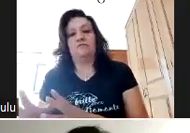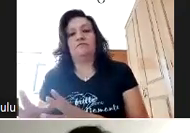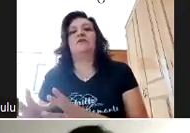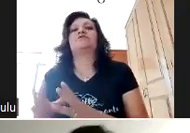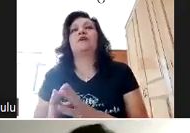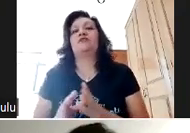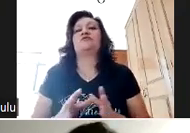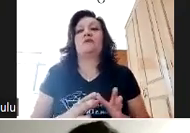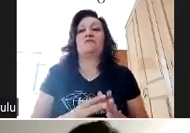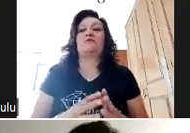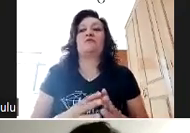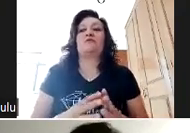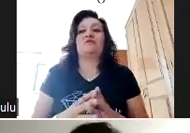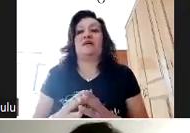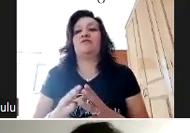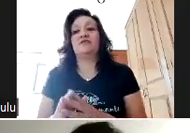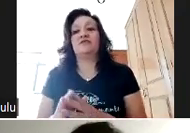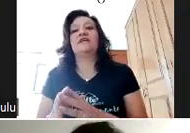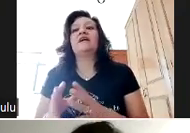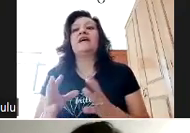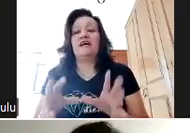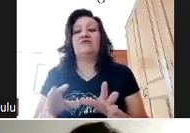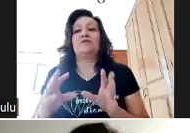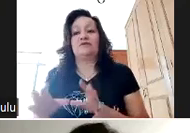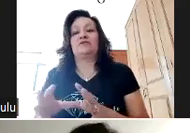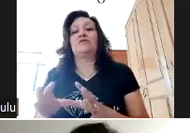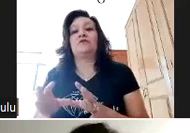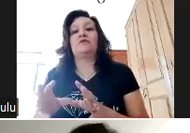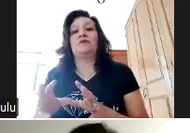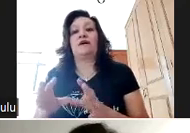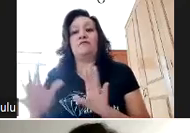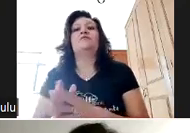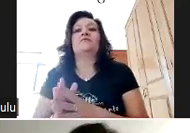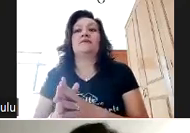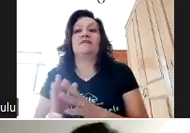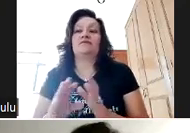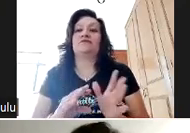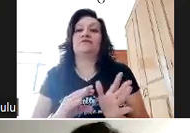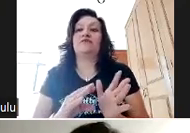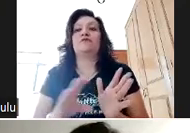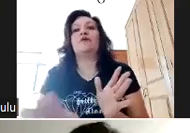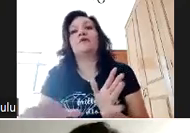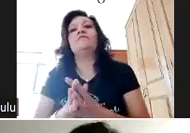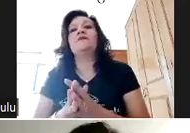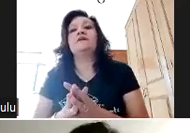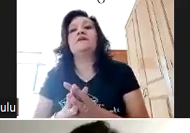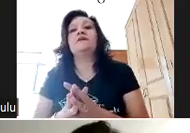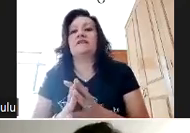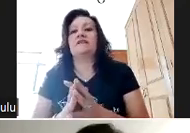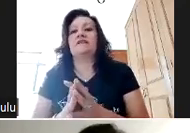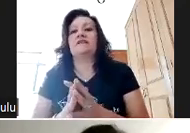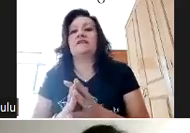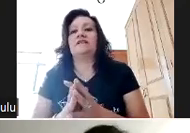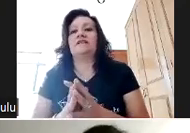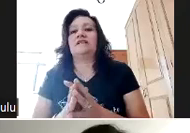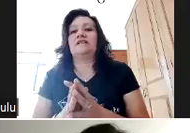a actitud los cuales nos vamos a encontrar en Nuestro camino de nuestro networking Ahorita